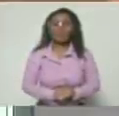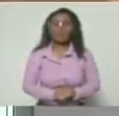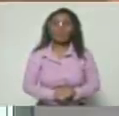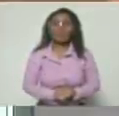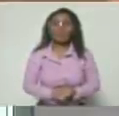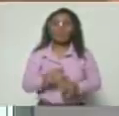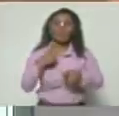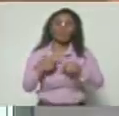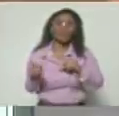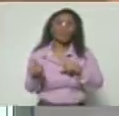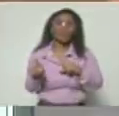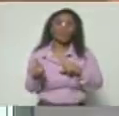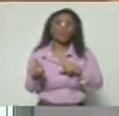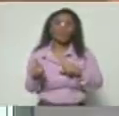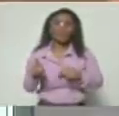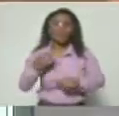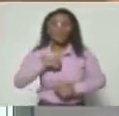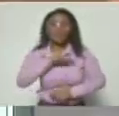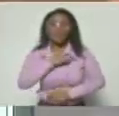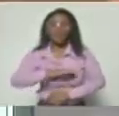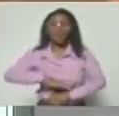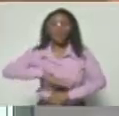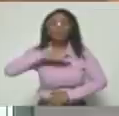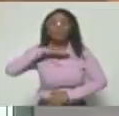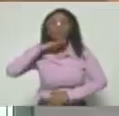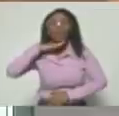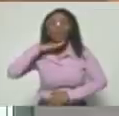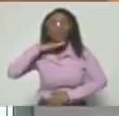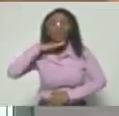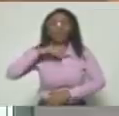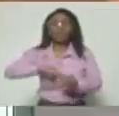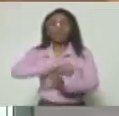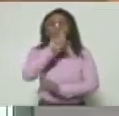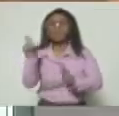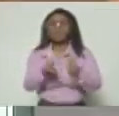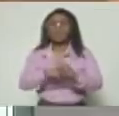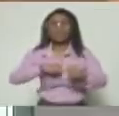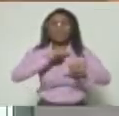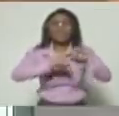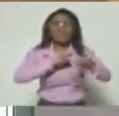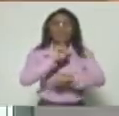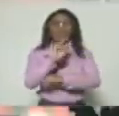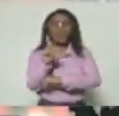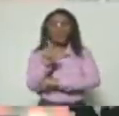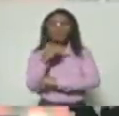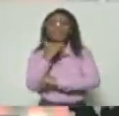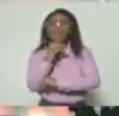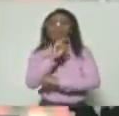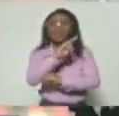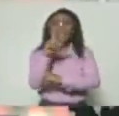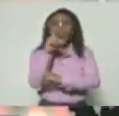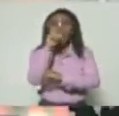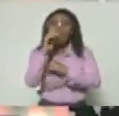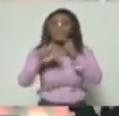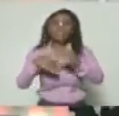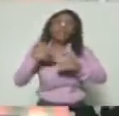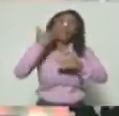pero estamos llenos hoy en día, en pleno siglo XXI, casi a 200 años después de